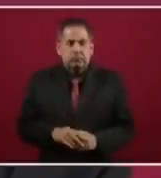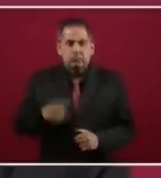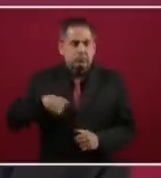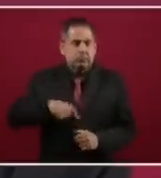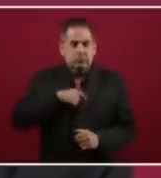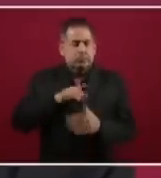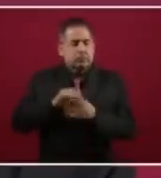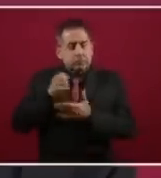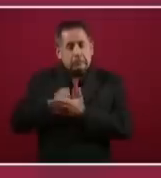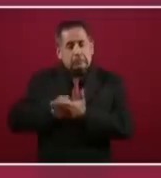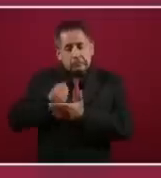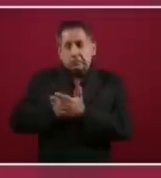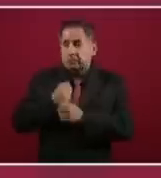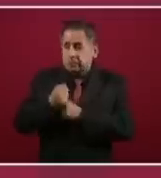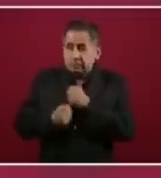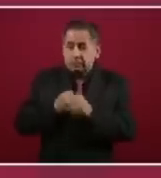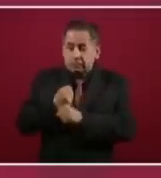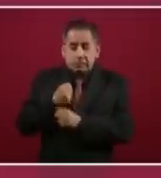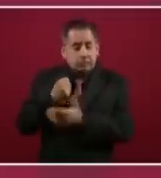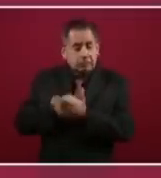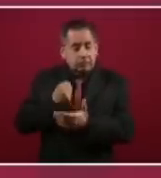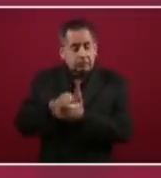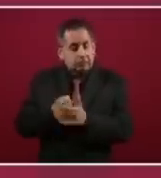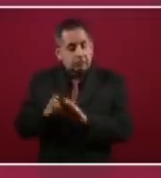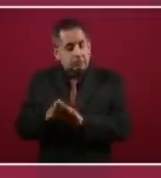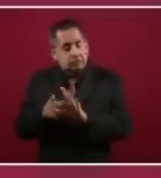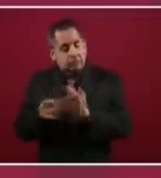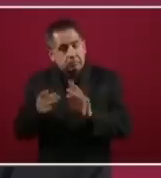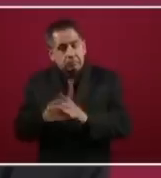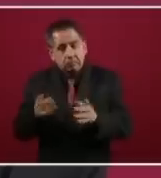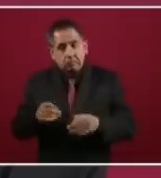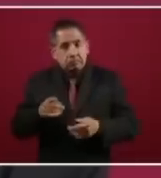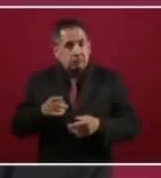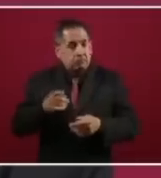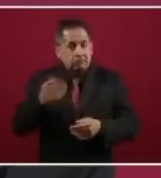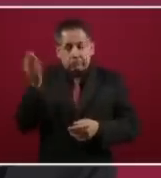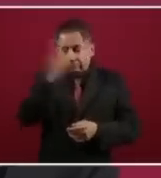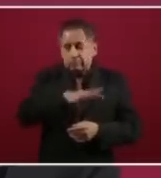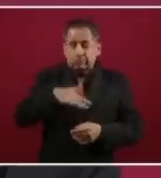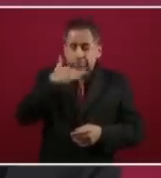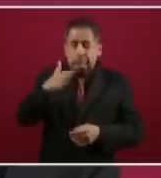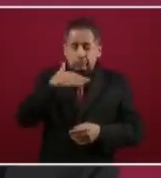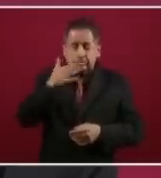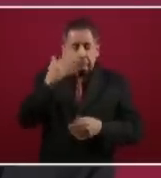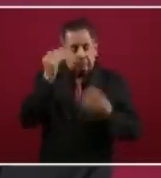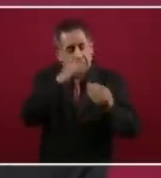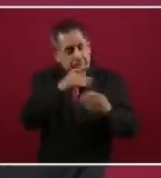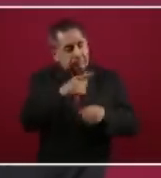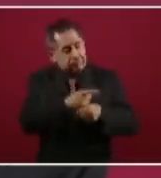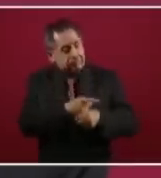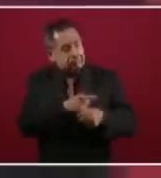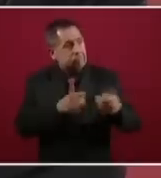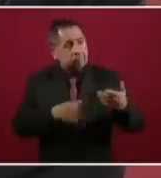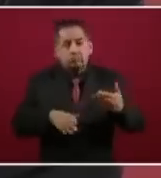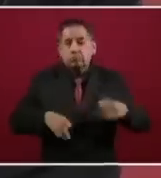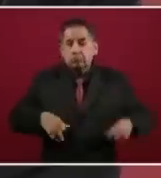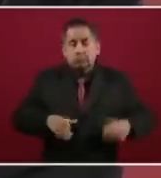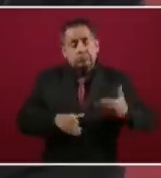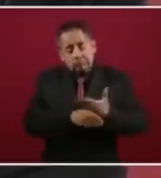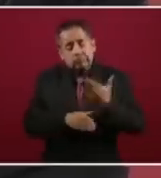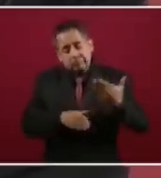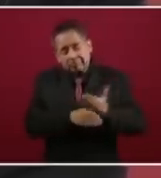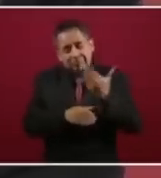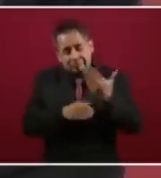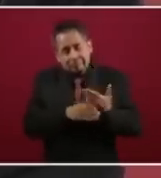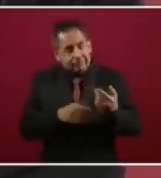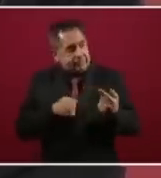Nosotros que hemos luchado durante tantos años y padecimos de tantos fraudes y de tanta injerencia del gobierno en